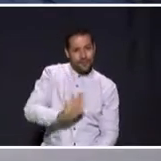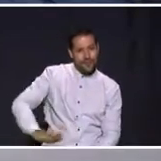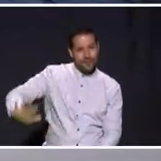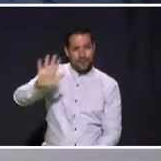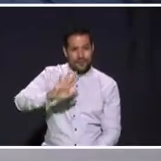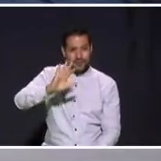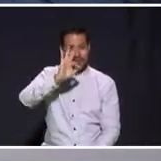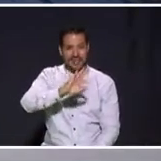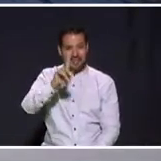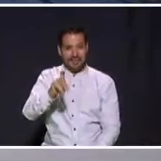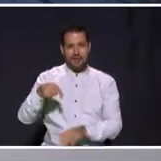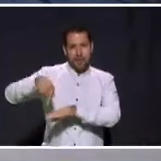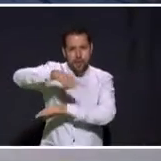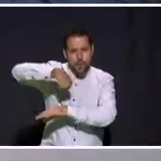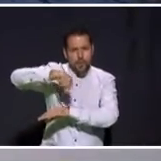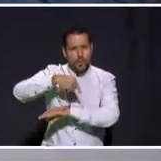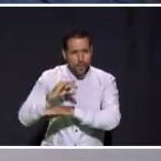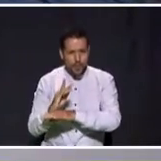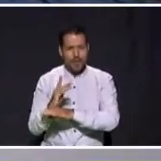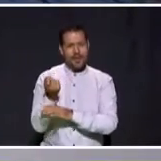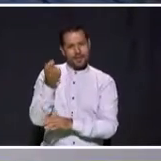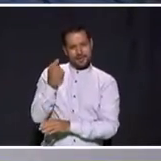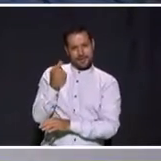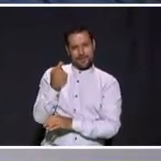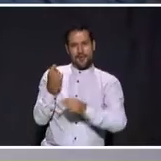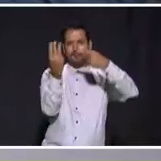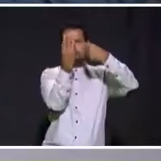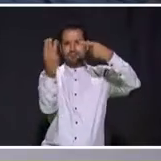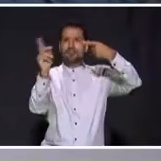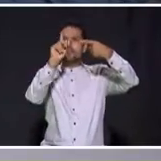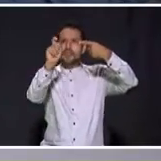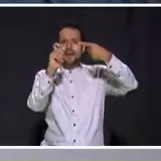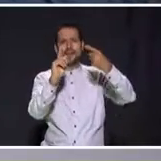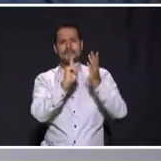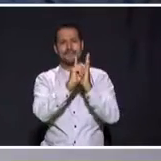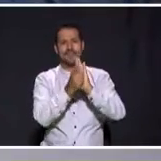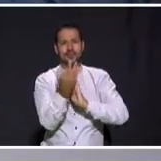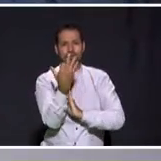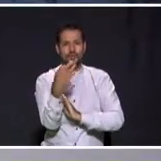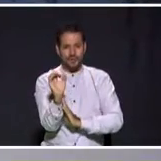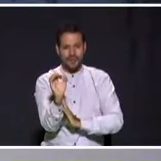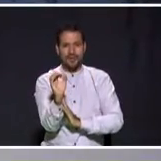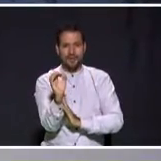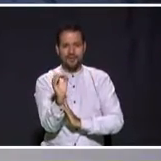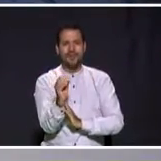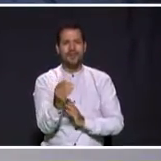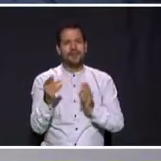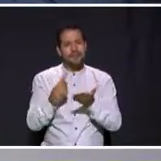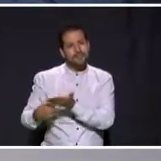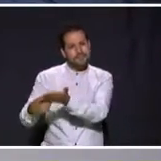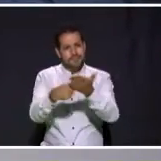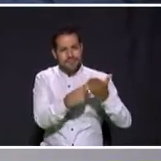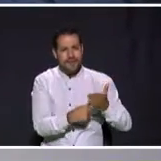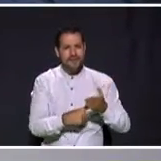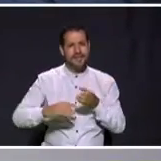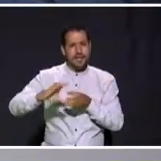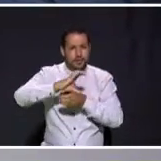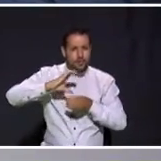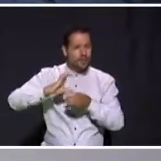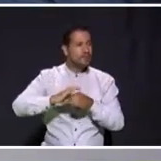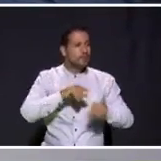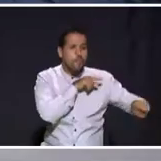hasta hace algunos minutos estuvo habilitado el portal minuto 30 puntocom es las debate ciudadano es las donde los televidentes